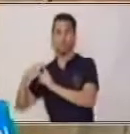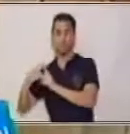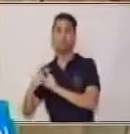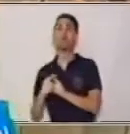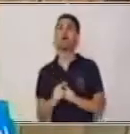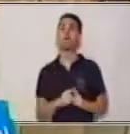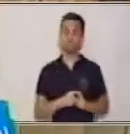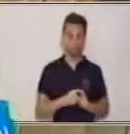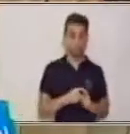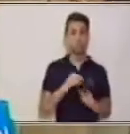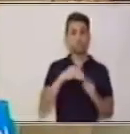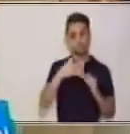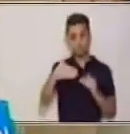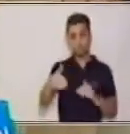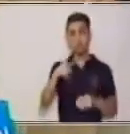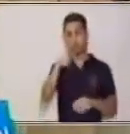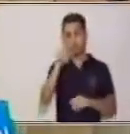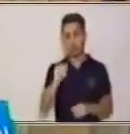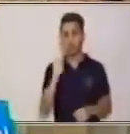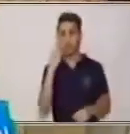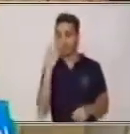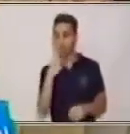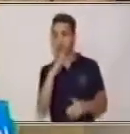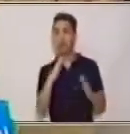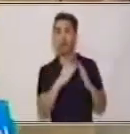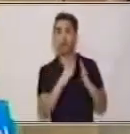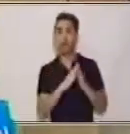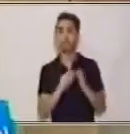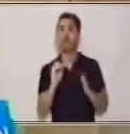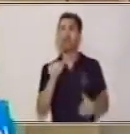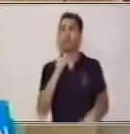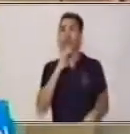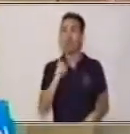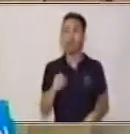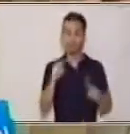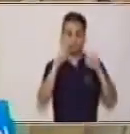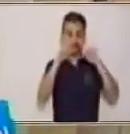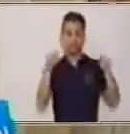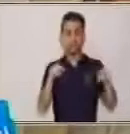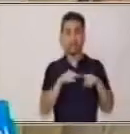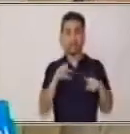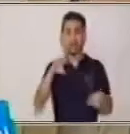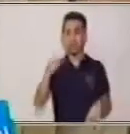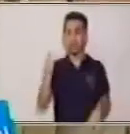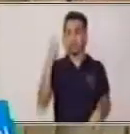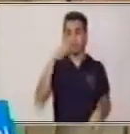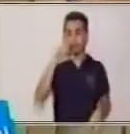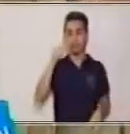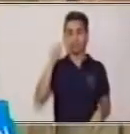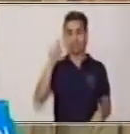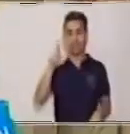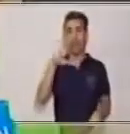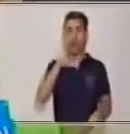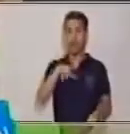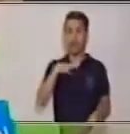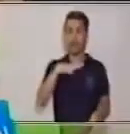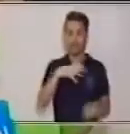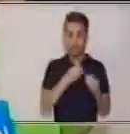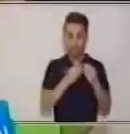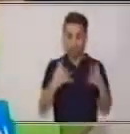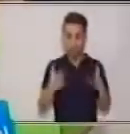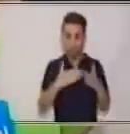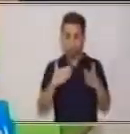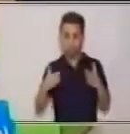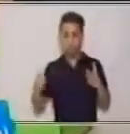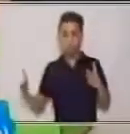Más adelante usted podrá buscar en casa información acerca de lo que es el triángulo de Pascal y ahí le da la sucesión de signos de igual